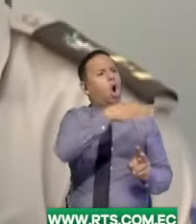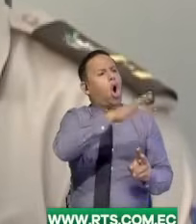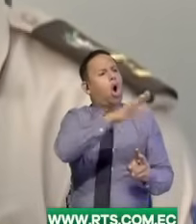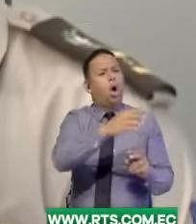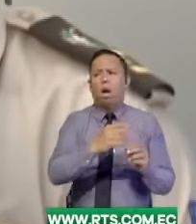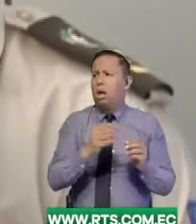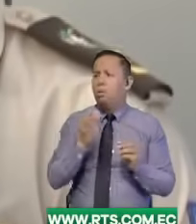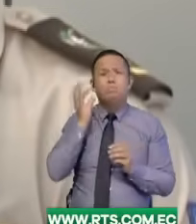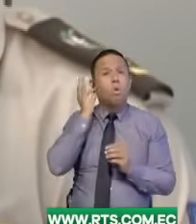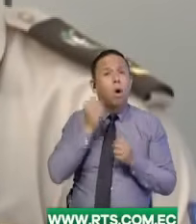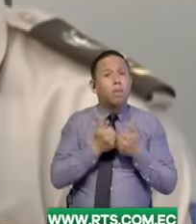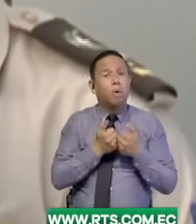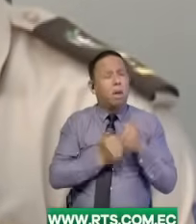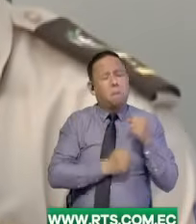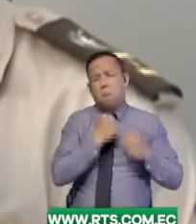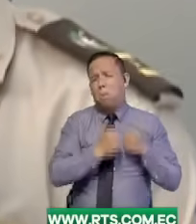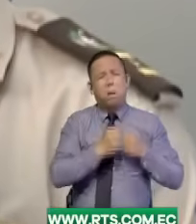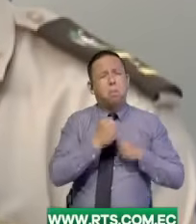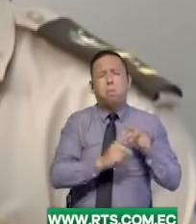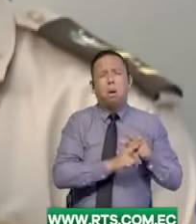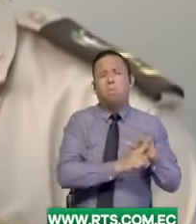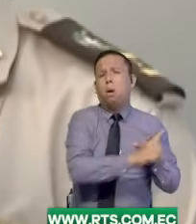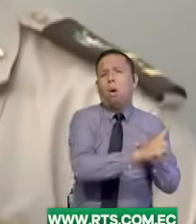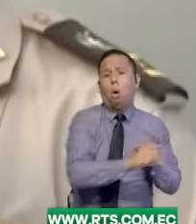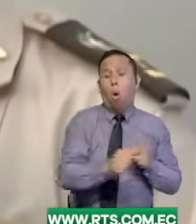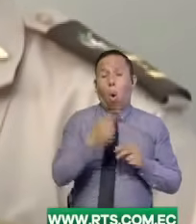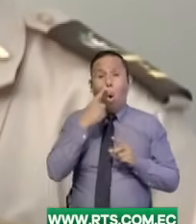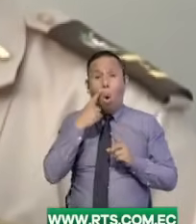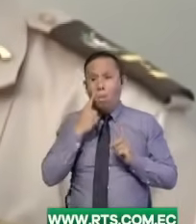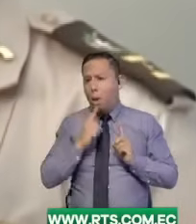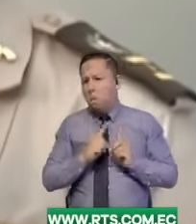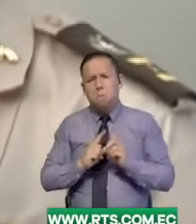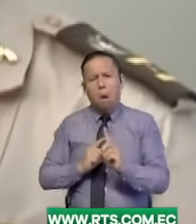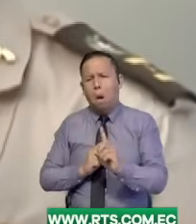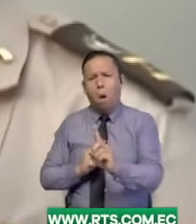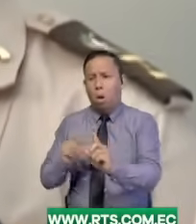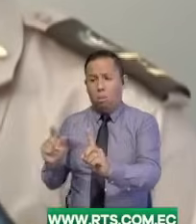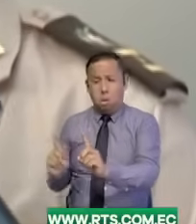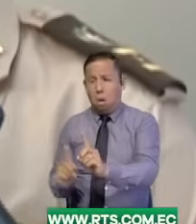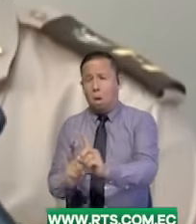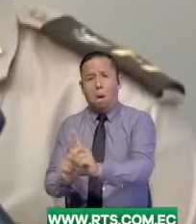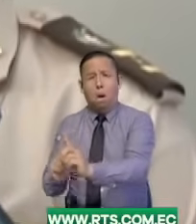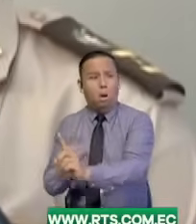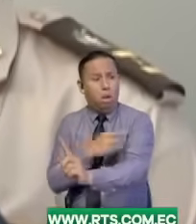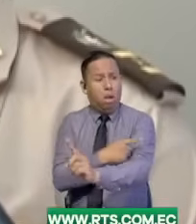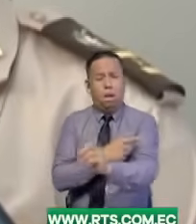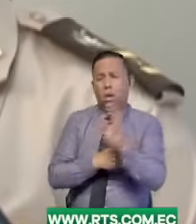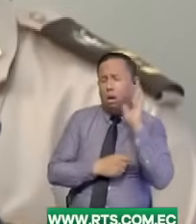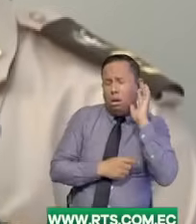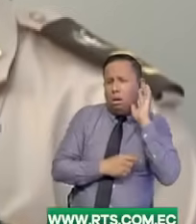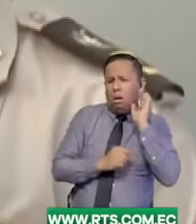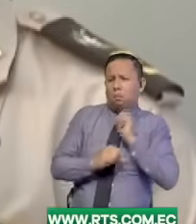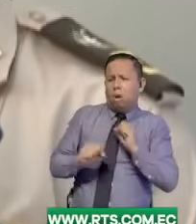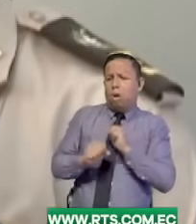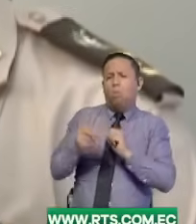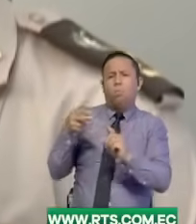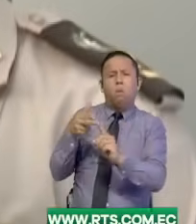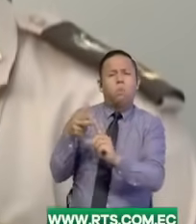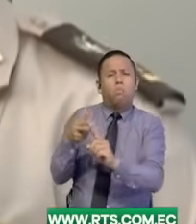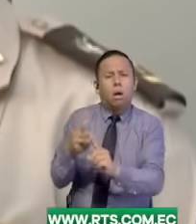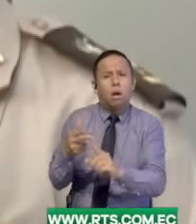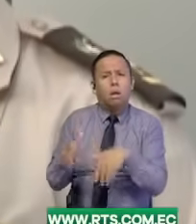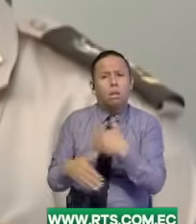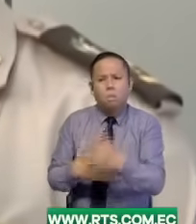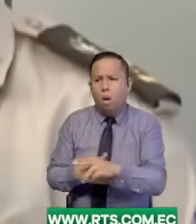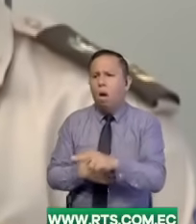persona, el enamorado, cogió otra ruta, la cual después escuchó disparos, y después nosotros como Policía Nacional, luego de